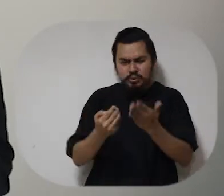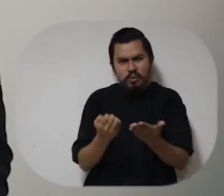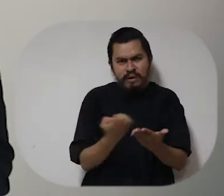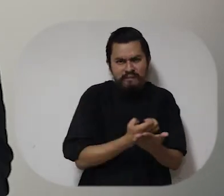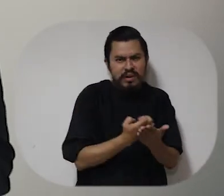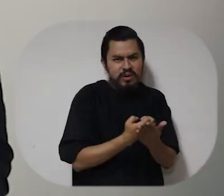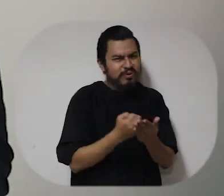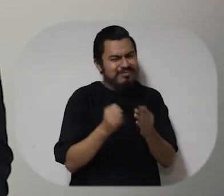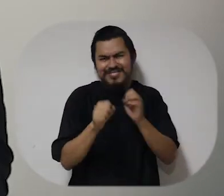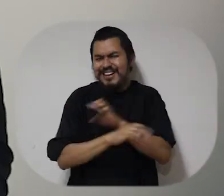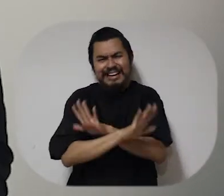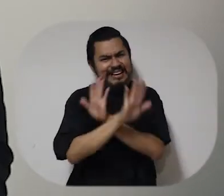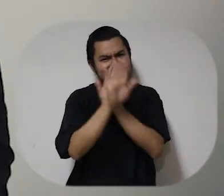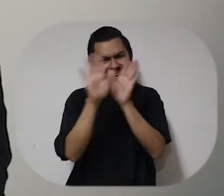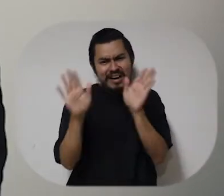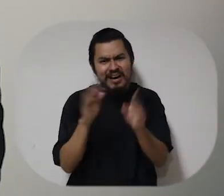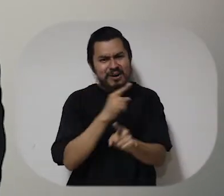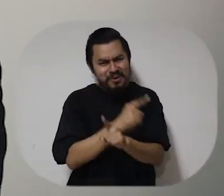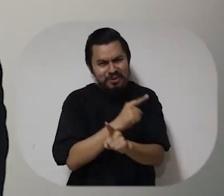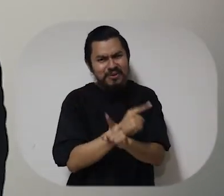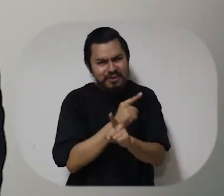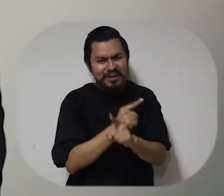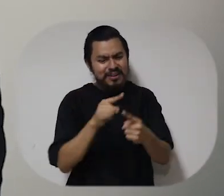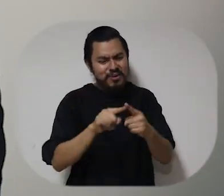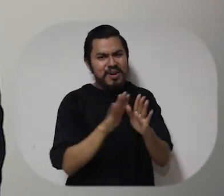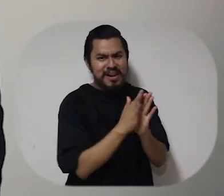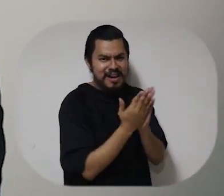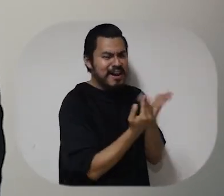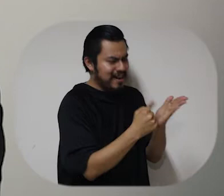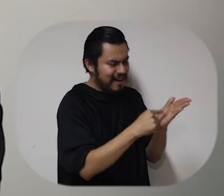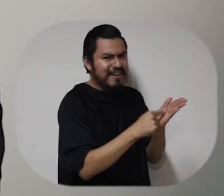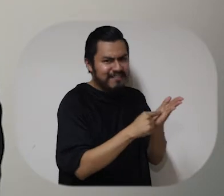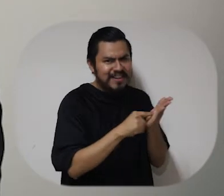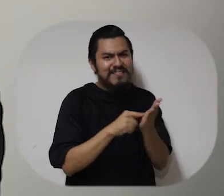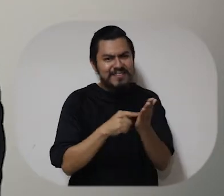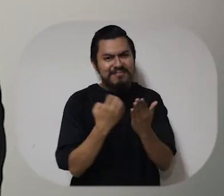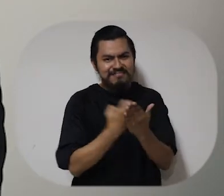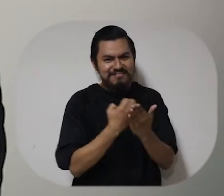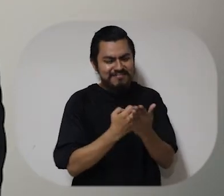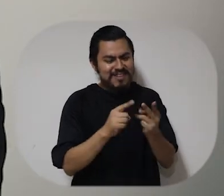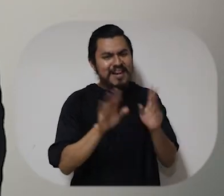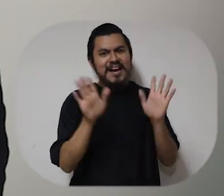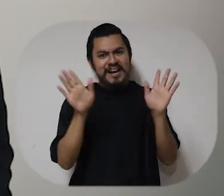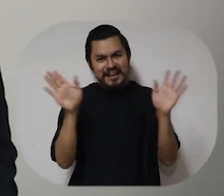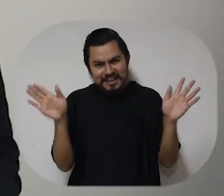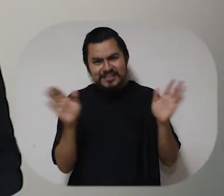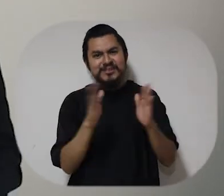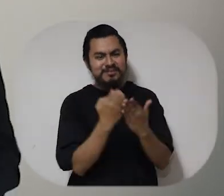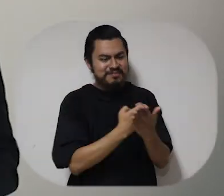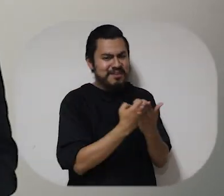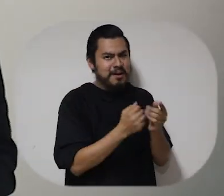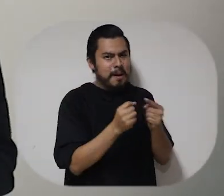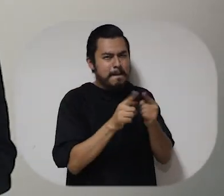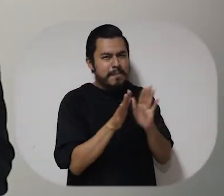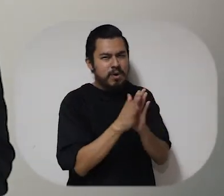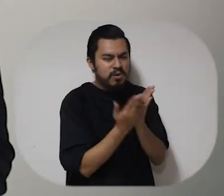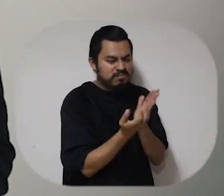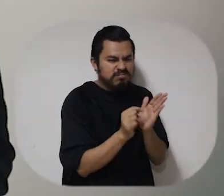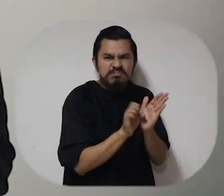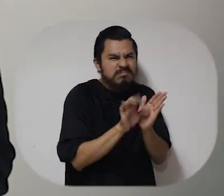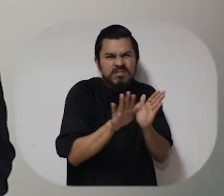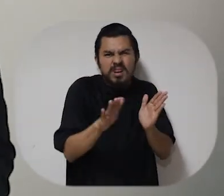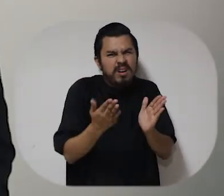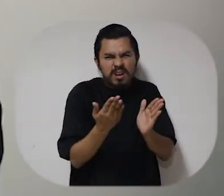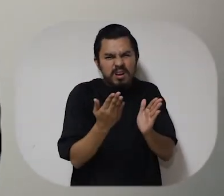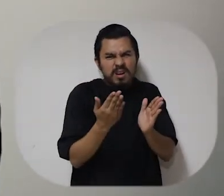evangelio. Sin embargo, ¿qué dice la Biblia de esto? Podemos decir que eso es la definición del evangelio. Y claro que Jesús es